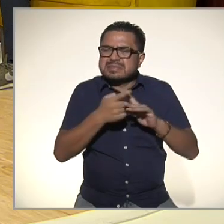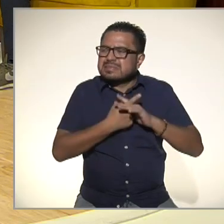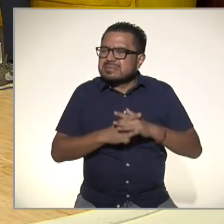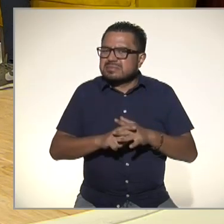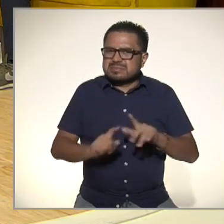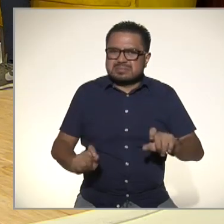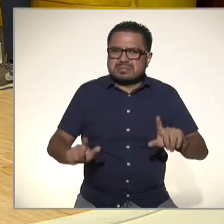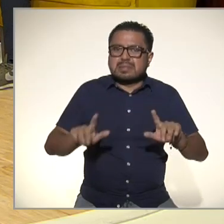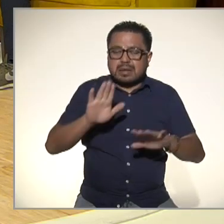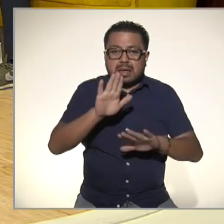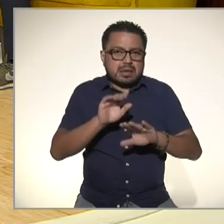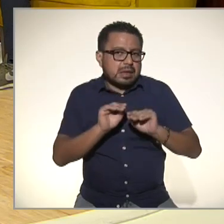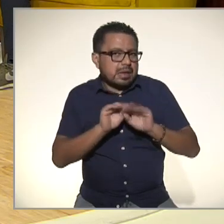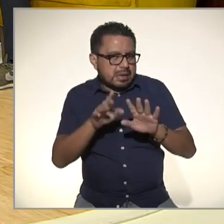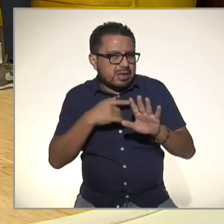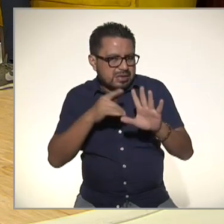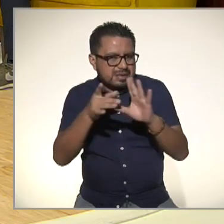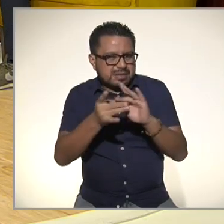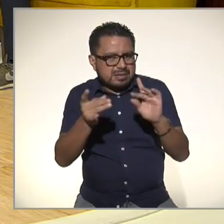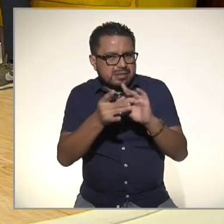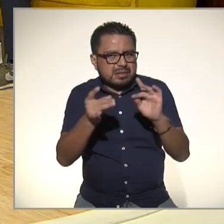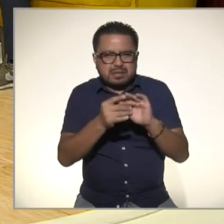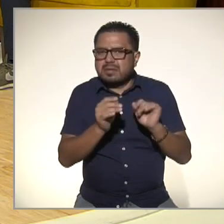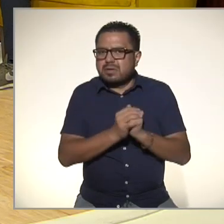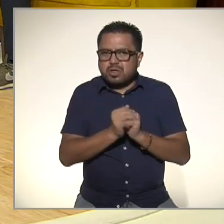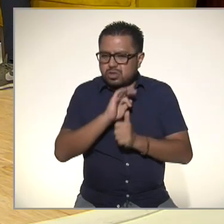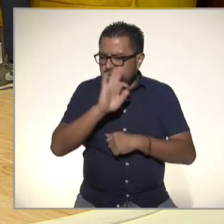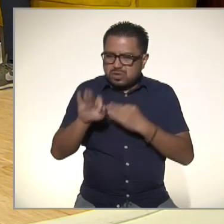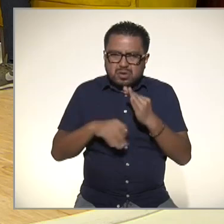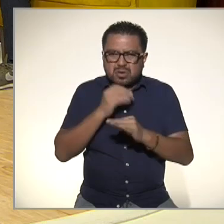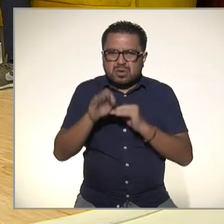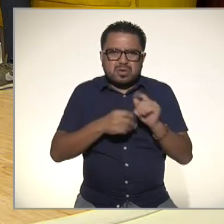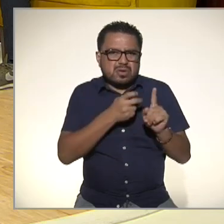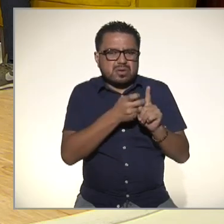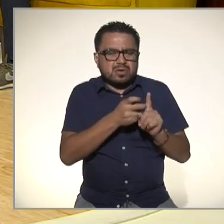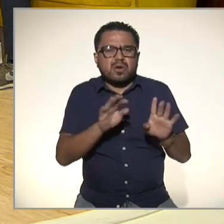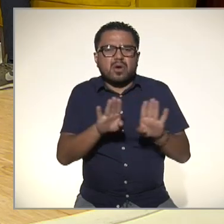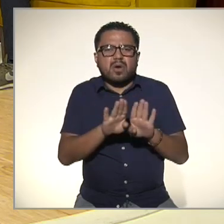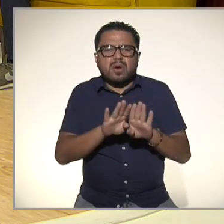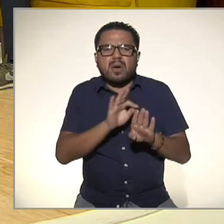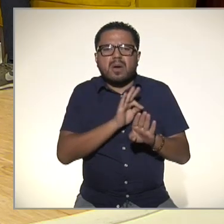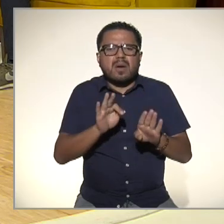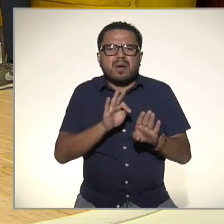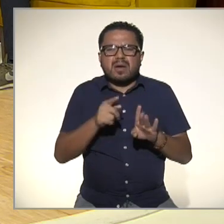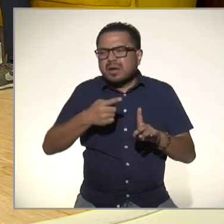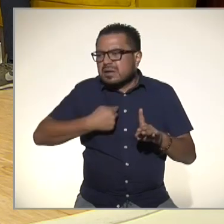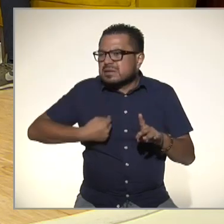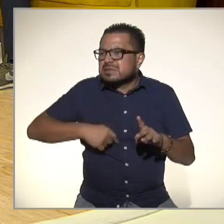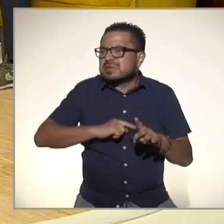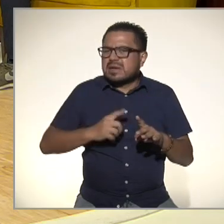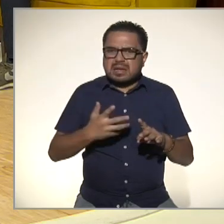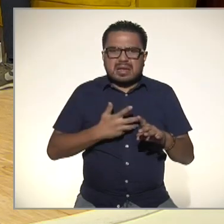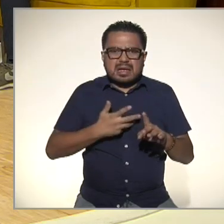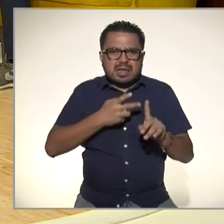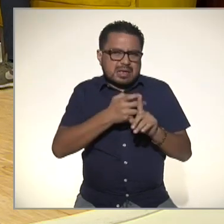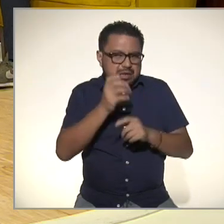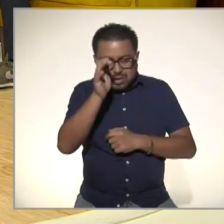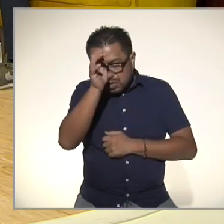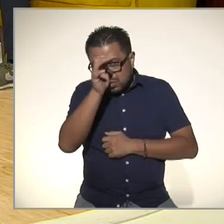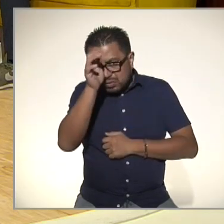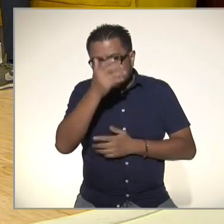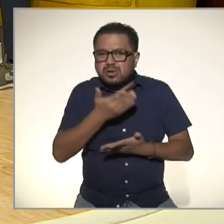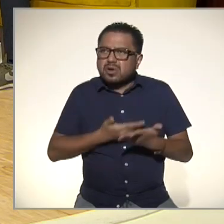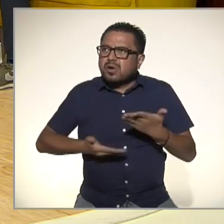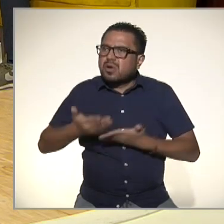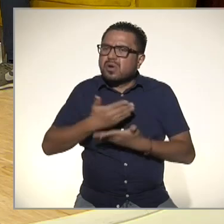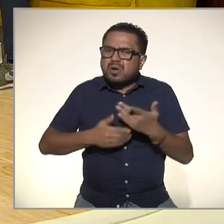Bueno, primero déjenme aclararles que todo esto, cómo podemos propiciar nosotros que haya esta conciencia. Compartan